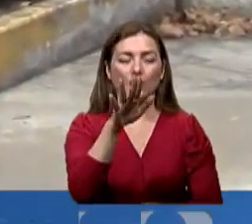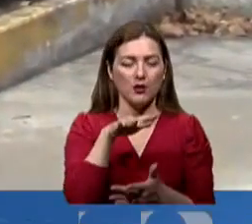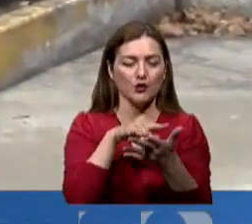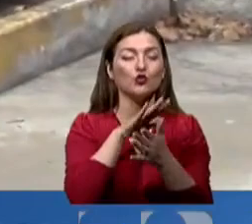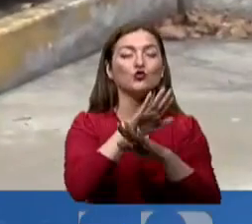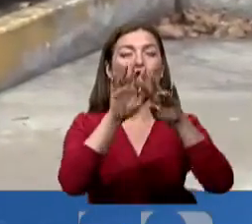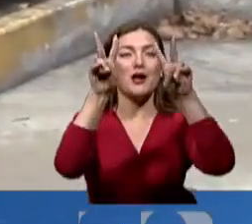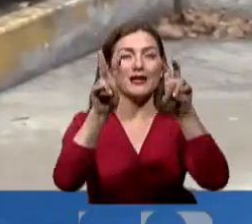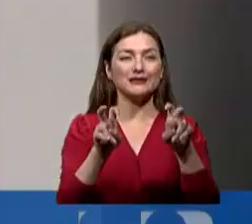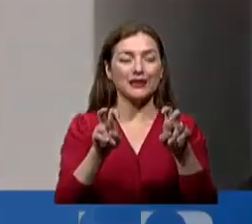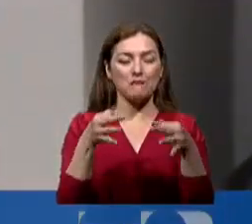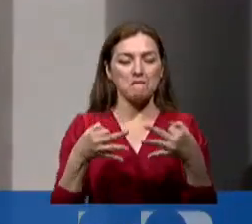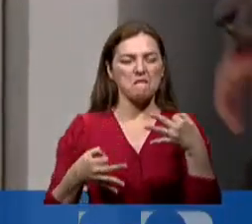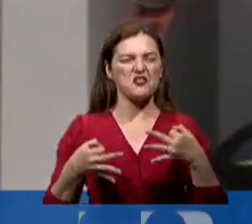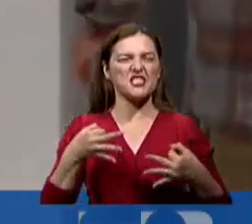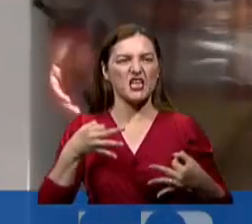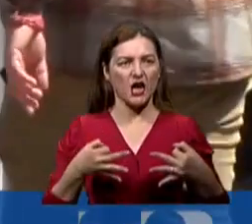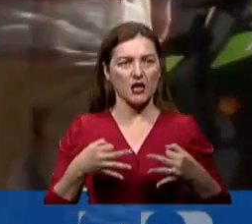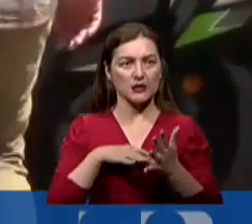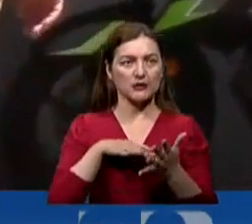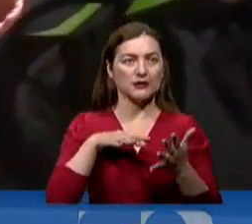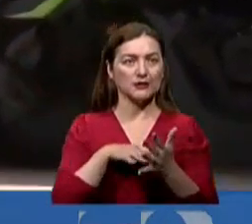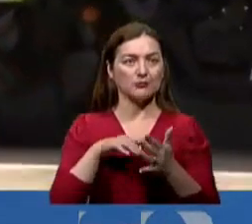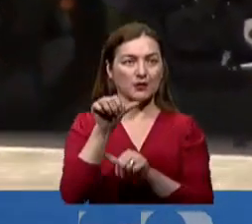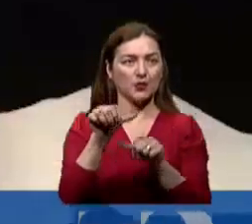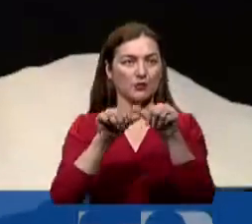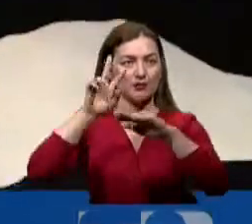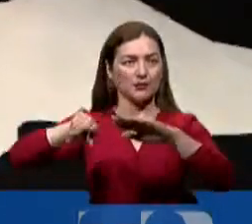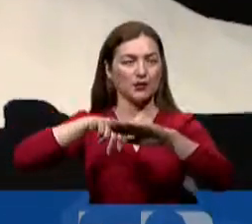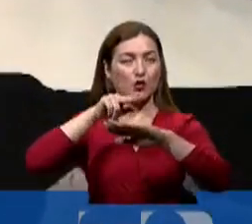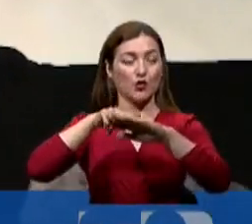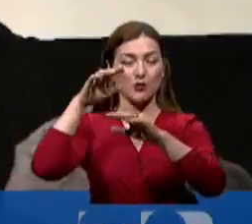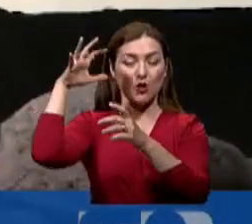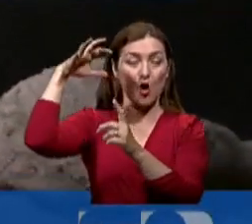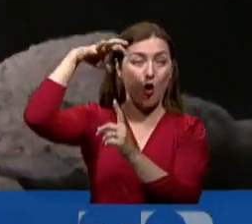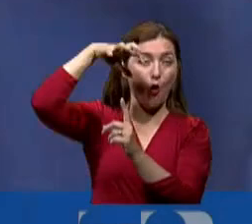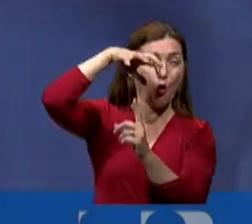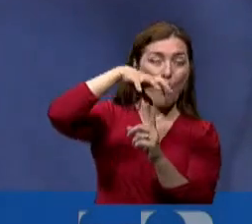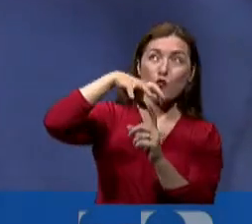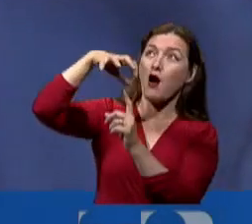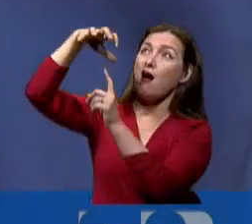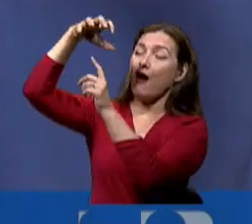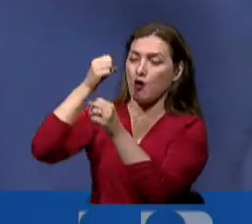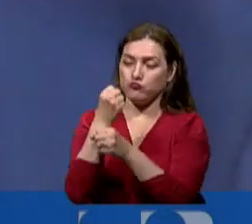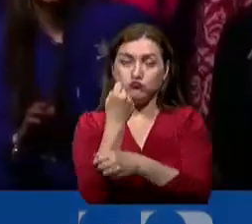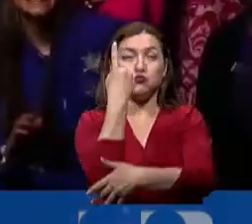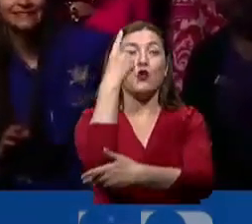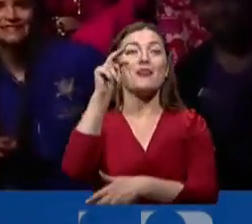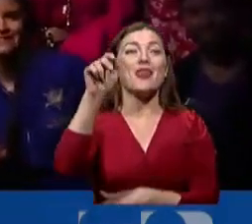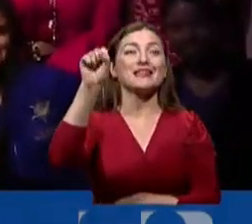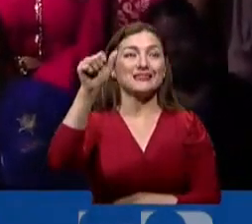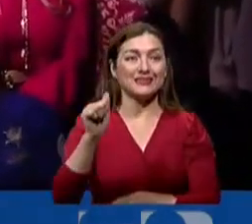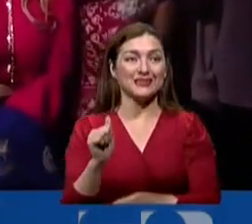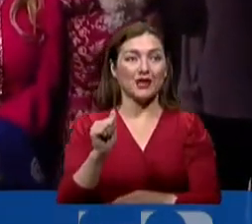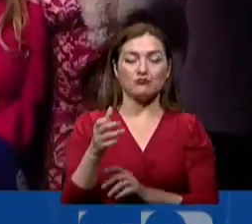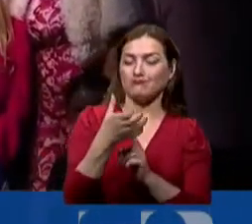estudios relacionados a la física y por ende recorre la Administración Nacional de Aeronáutica y el Espacio, conocido como NASA, logro que